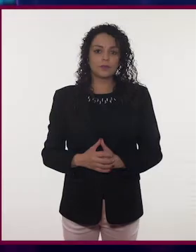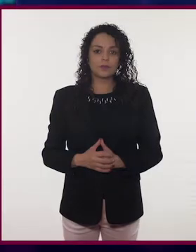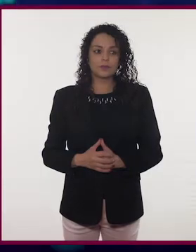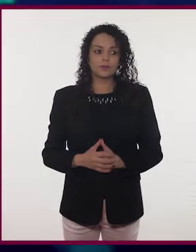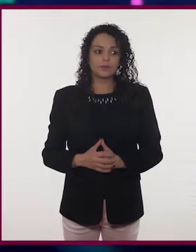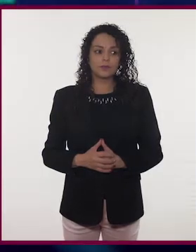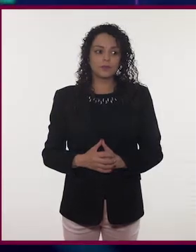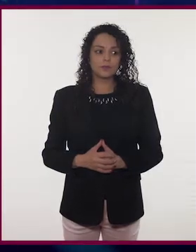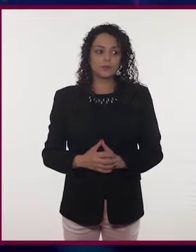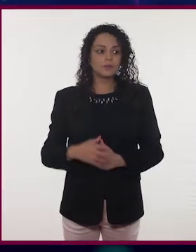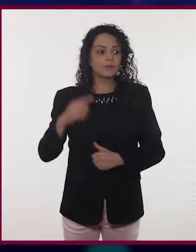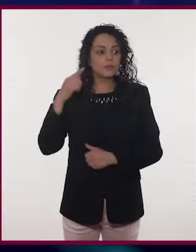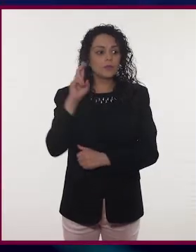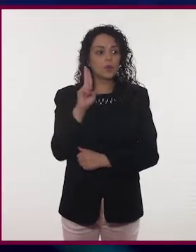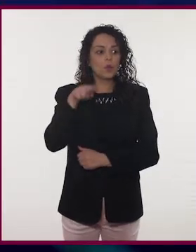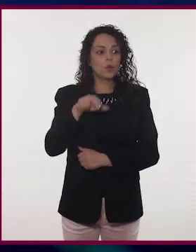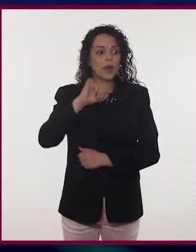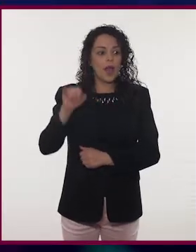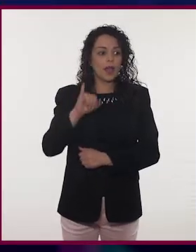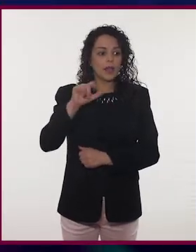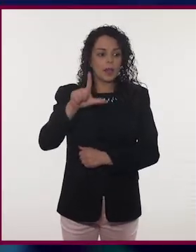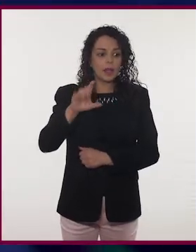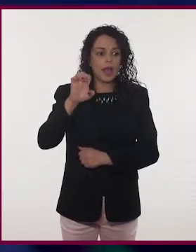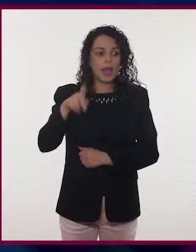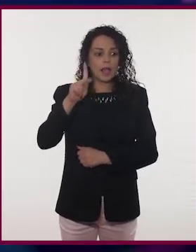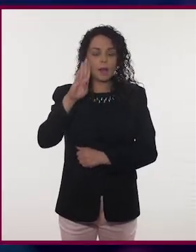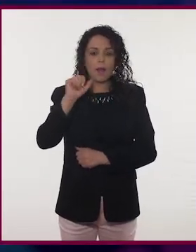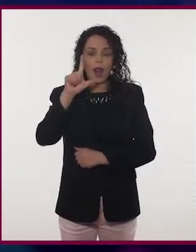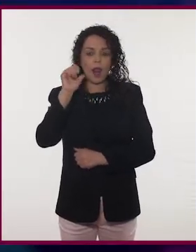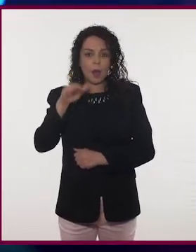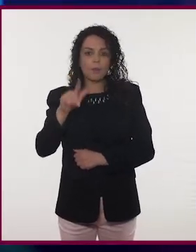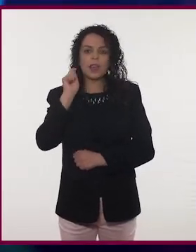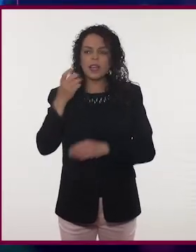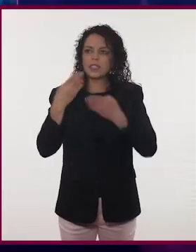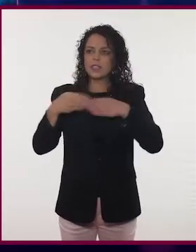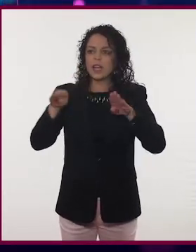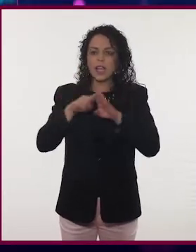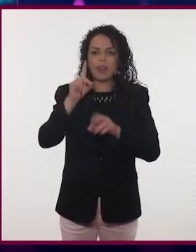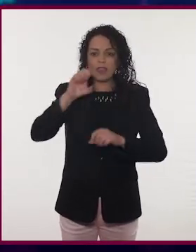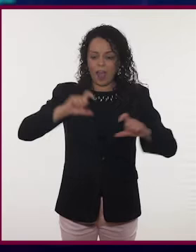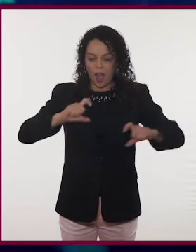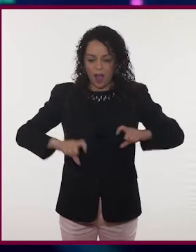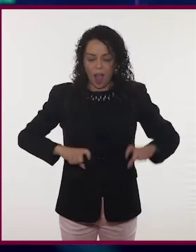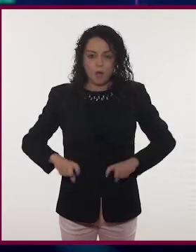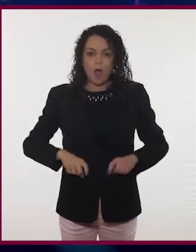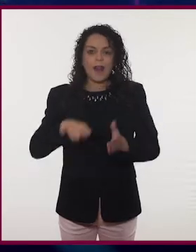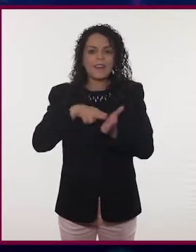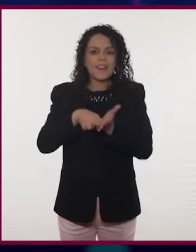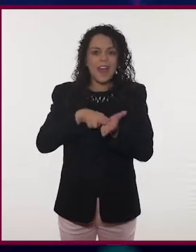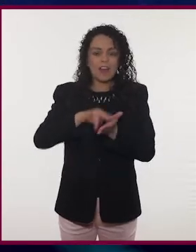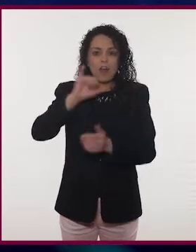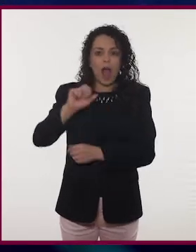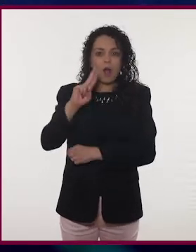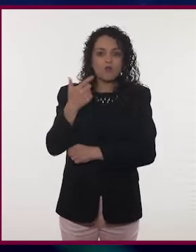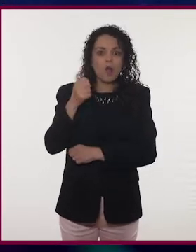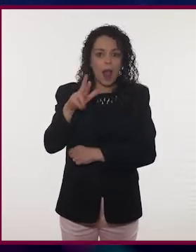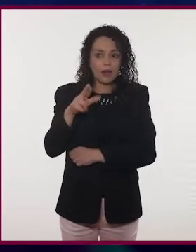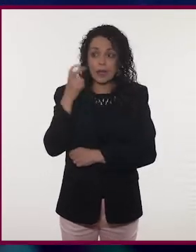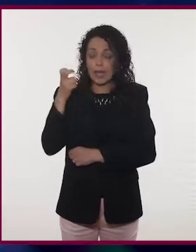Unajilek Balam, quiere decir la casa del jaguar negro. Es una empresa